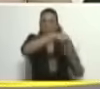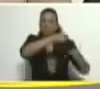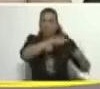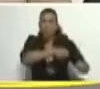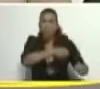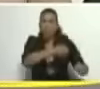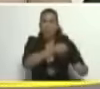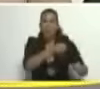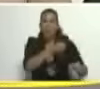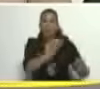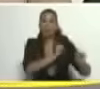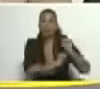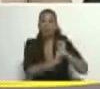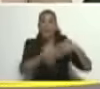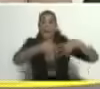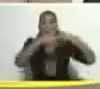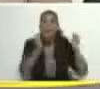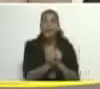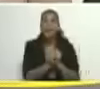el anticapitalismo y la guerra.